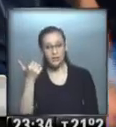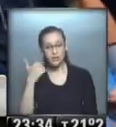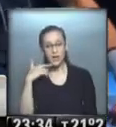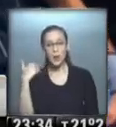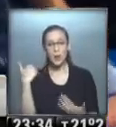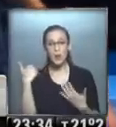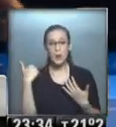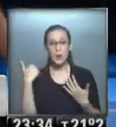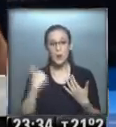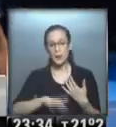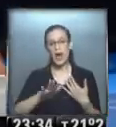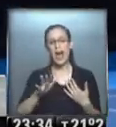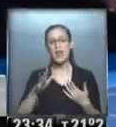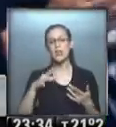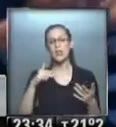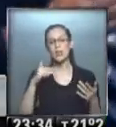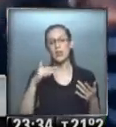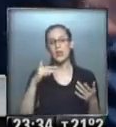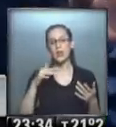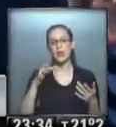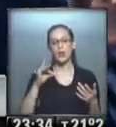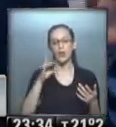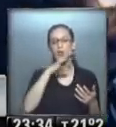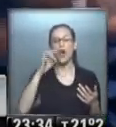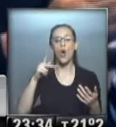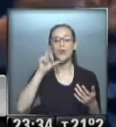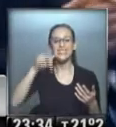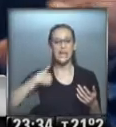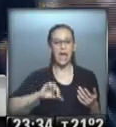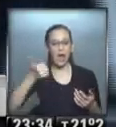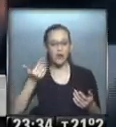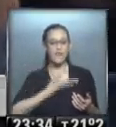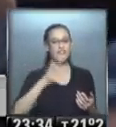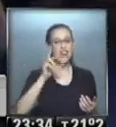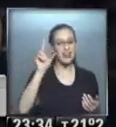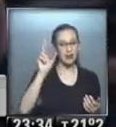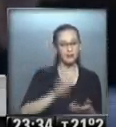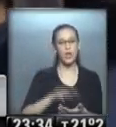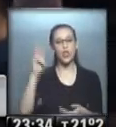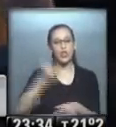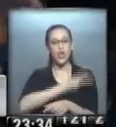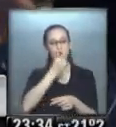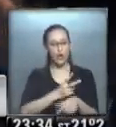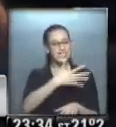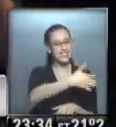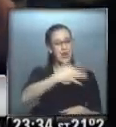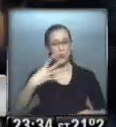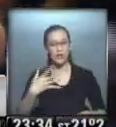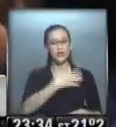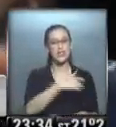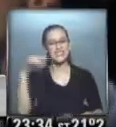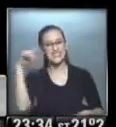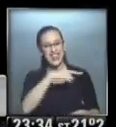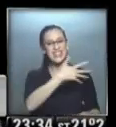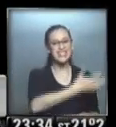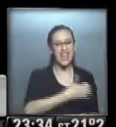más allá de lo que pase con Djokovic, que venció a Ferrer en la jornada de hoy. Les contaba, en 2 horas y 22 minutos de juego, 6-4, 6-7 y 6-2.